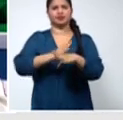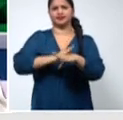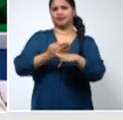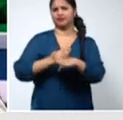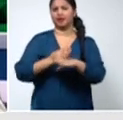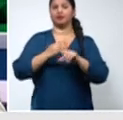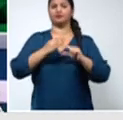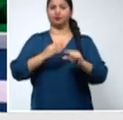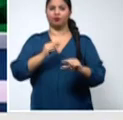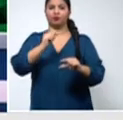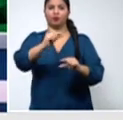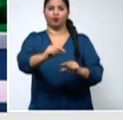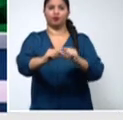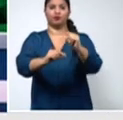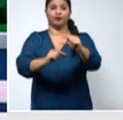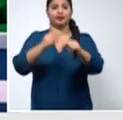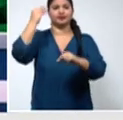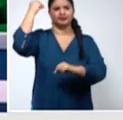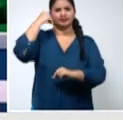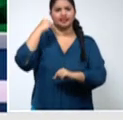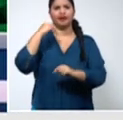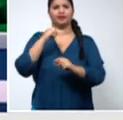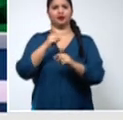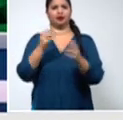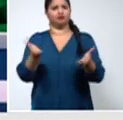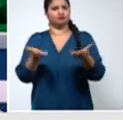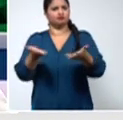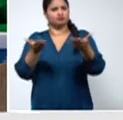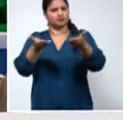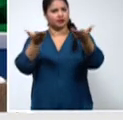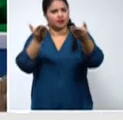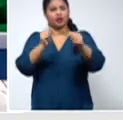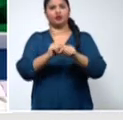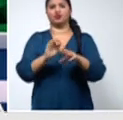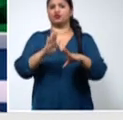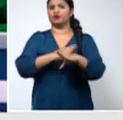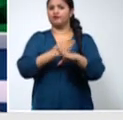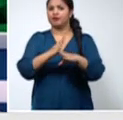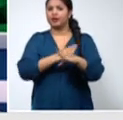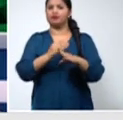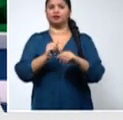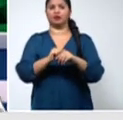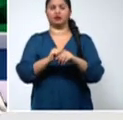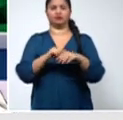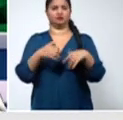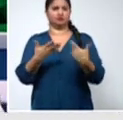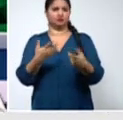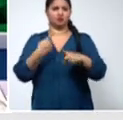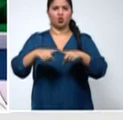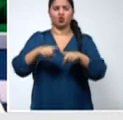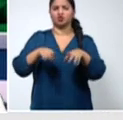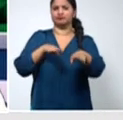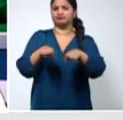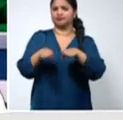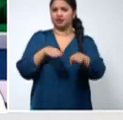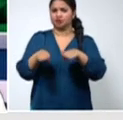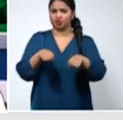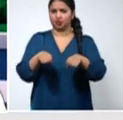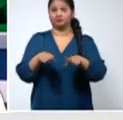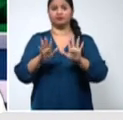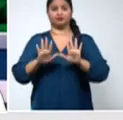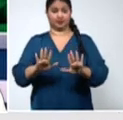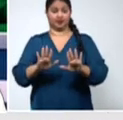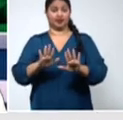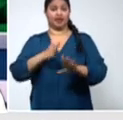pronóstico positivo. Además de las acciones que se van tomando, no podemos esperar que ya la vacuna se aplique